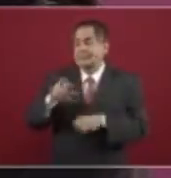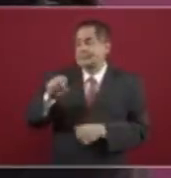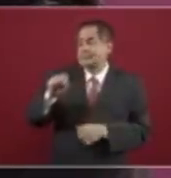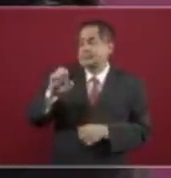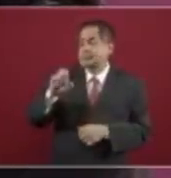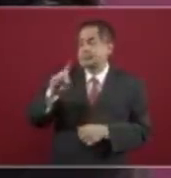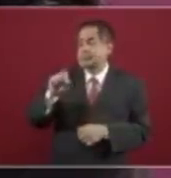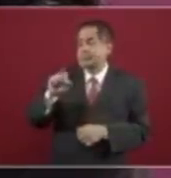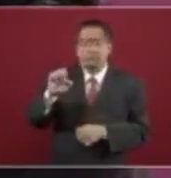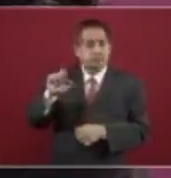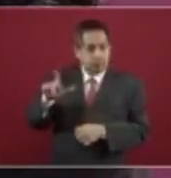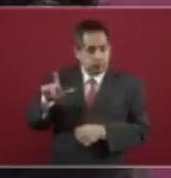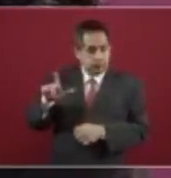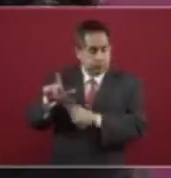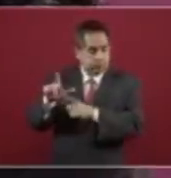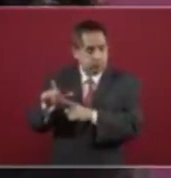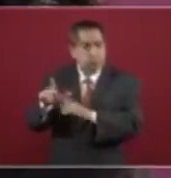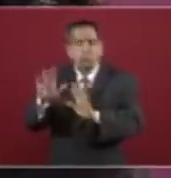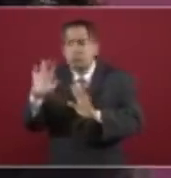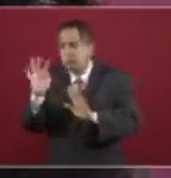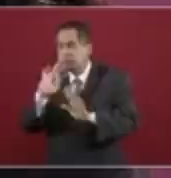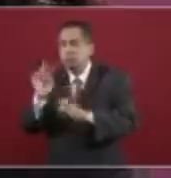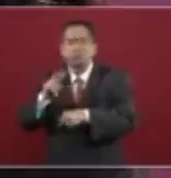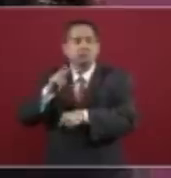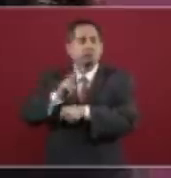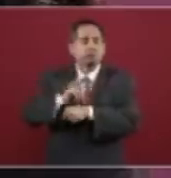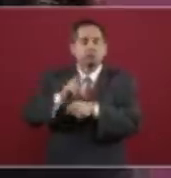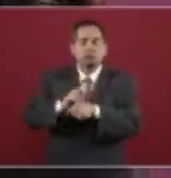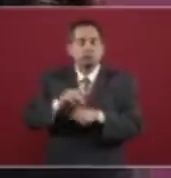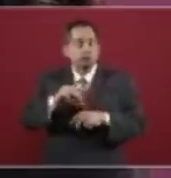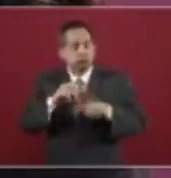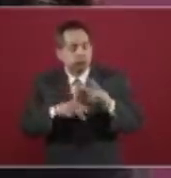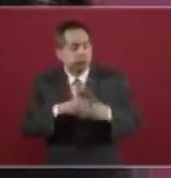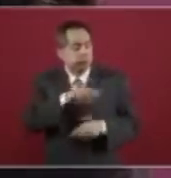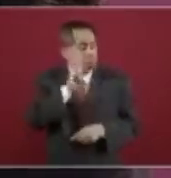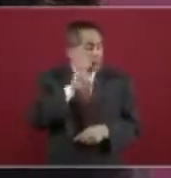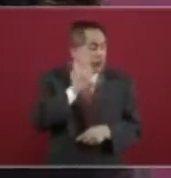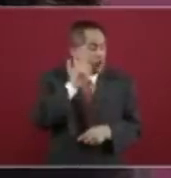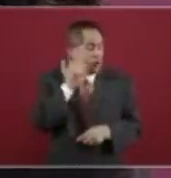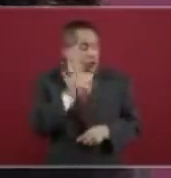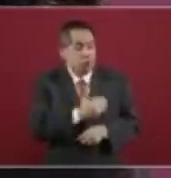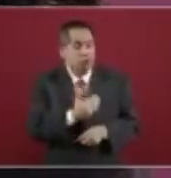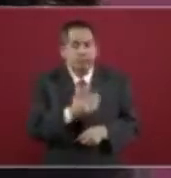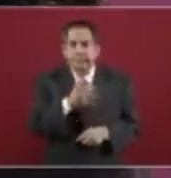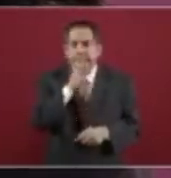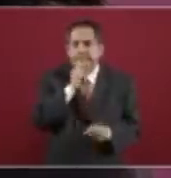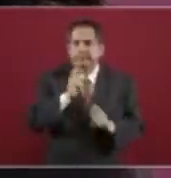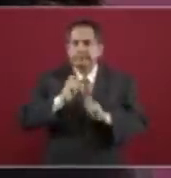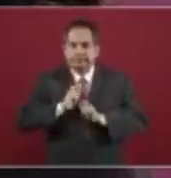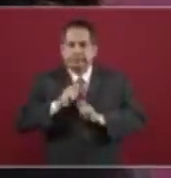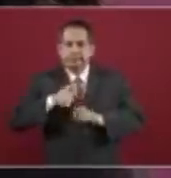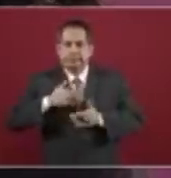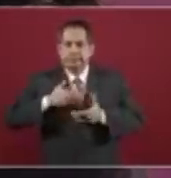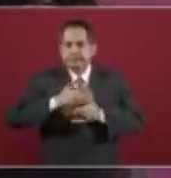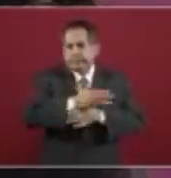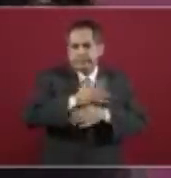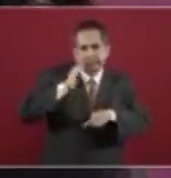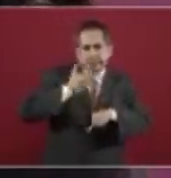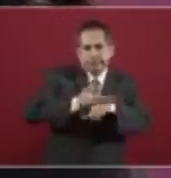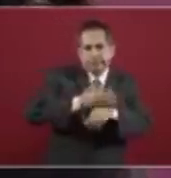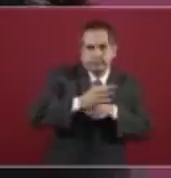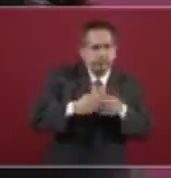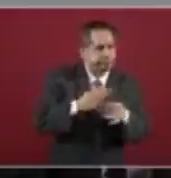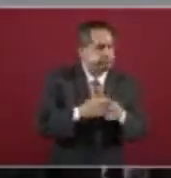hubiera una supervisión y hubiera irregularidades, jamás se le permitía que pudiera